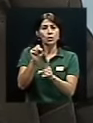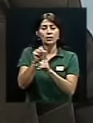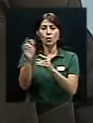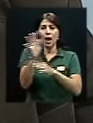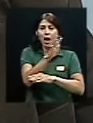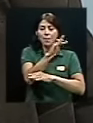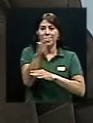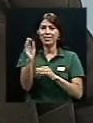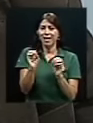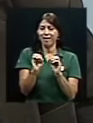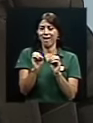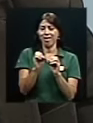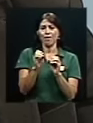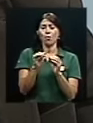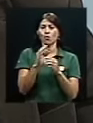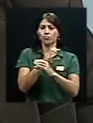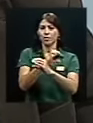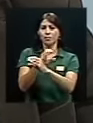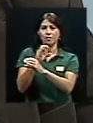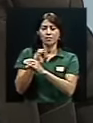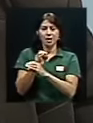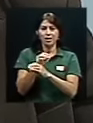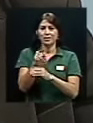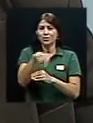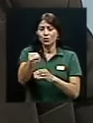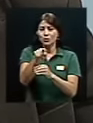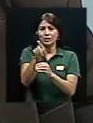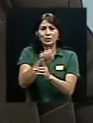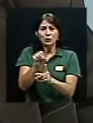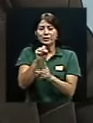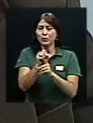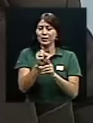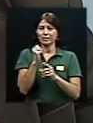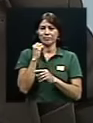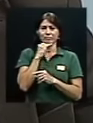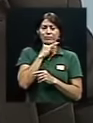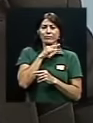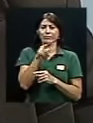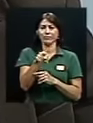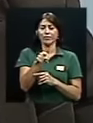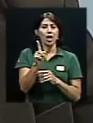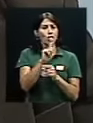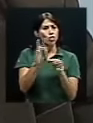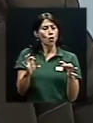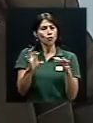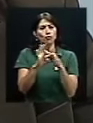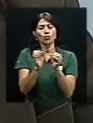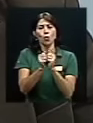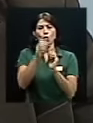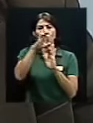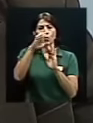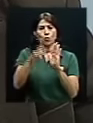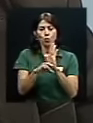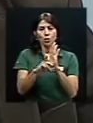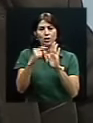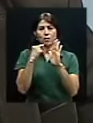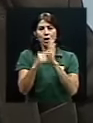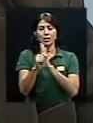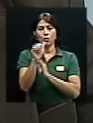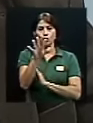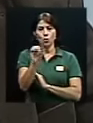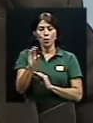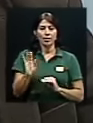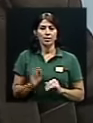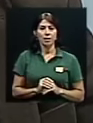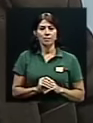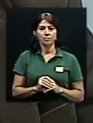ambiental, porque me parece que son totalmente retrógrados e incluso inconstitucionales en el marco de lo que establece el artículo 50. Y